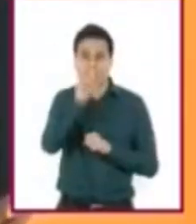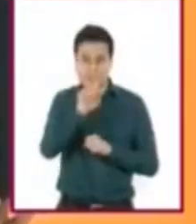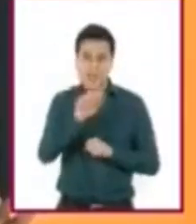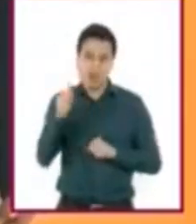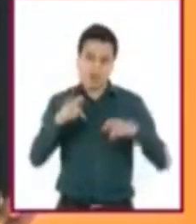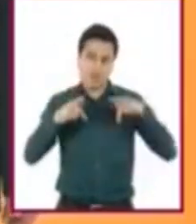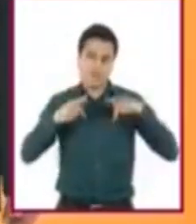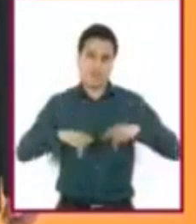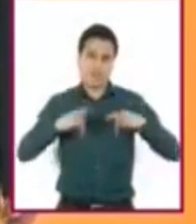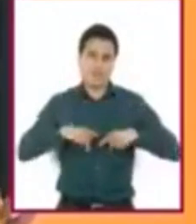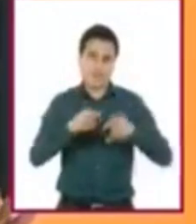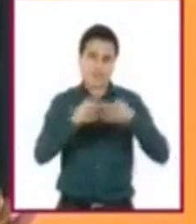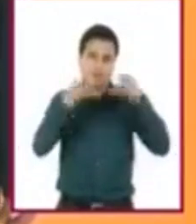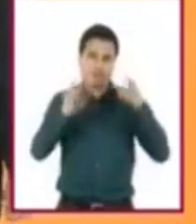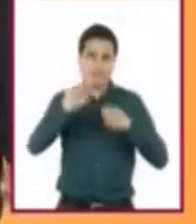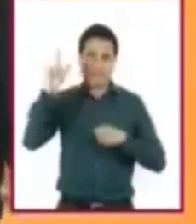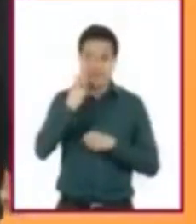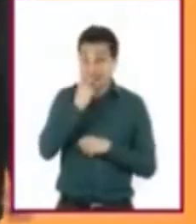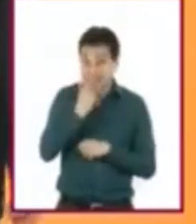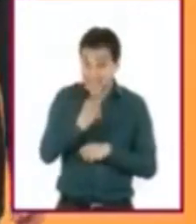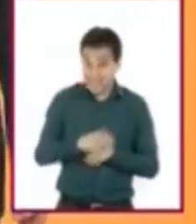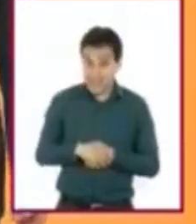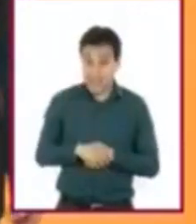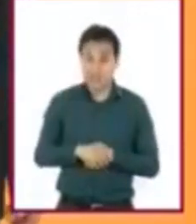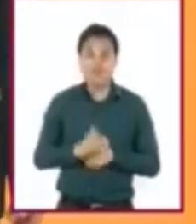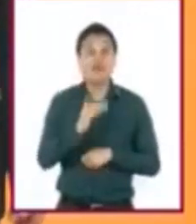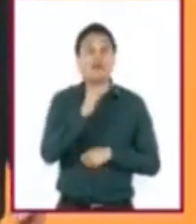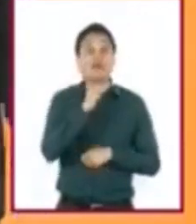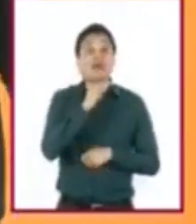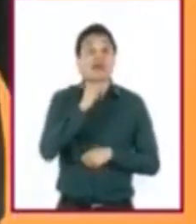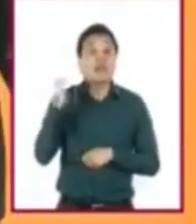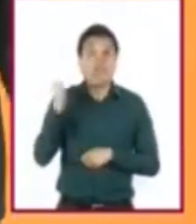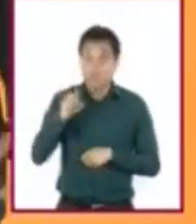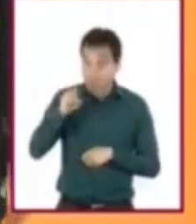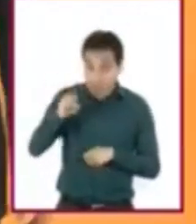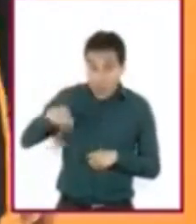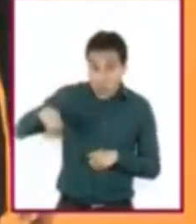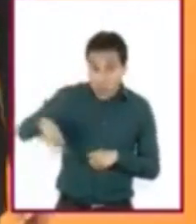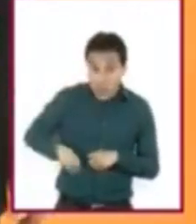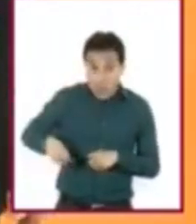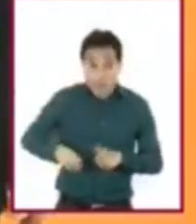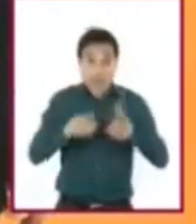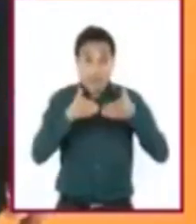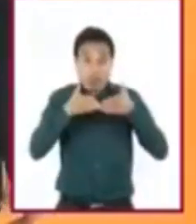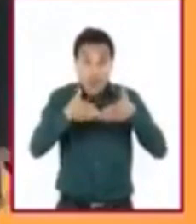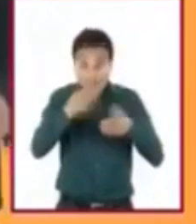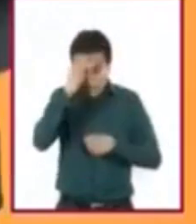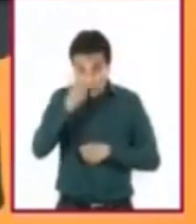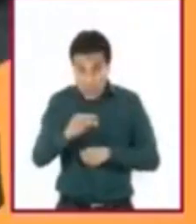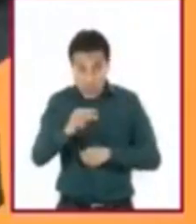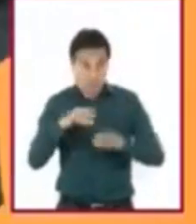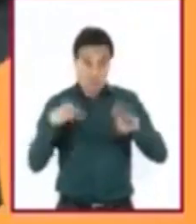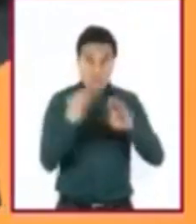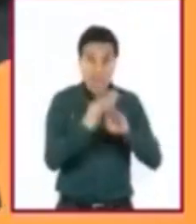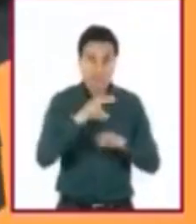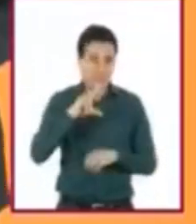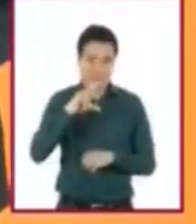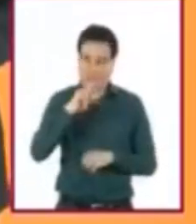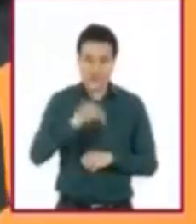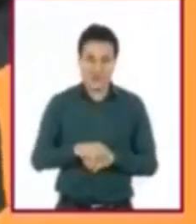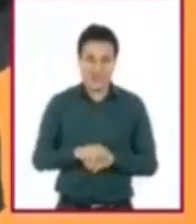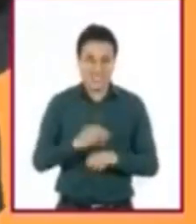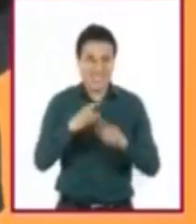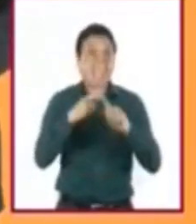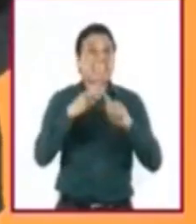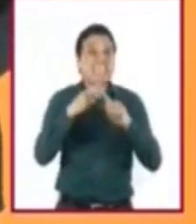que aseguran que en realidad Alemania no fue el que atacó los barcos mexicanos, sino que fueron los